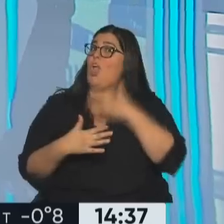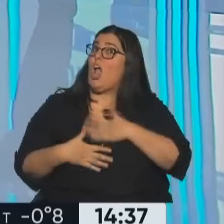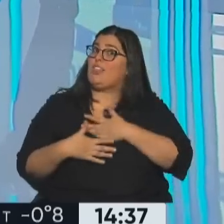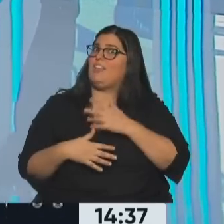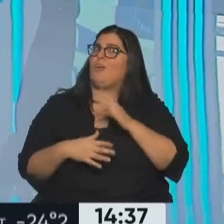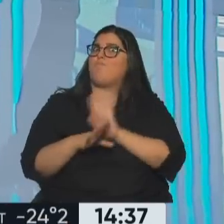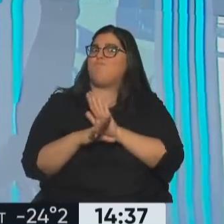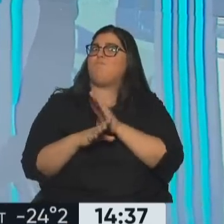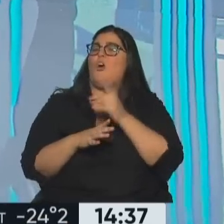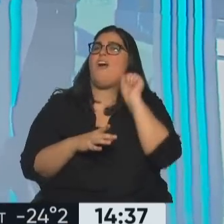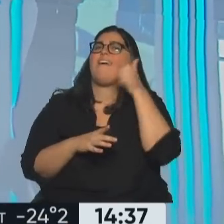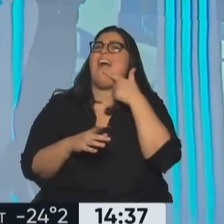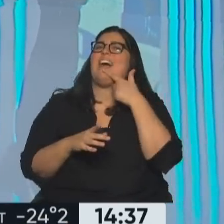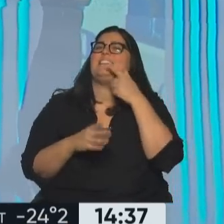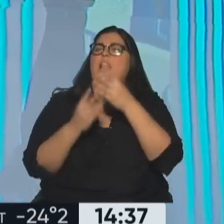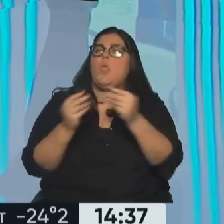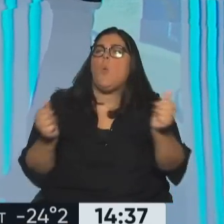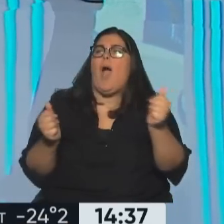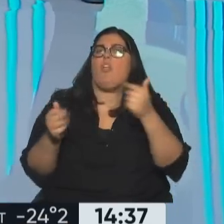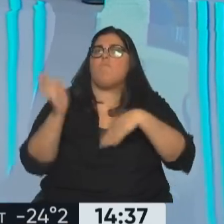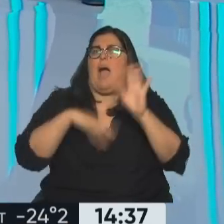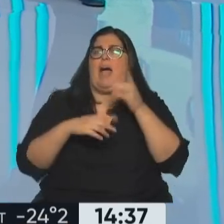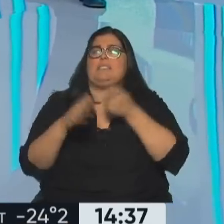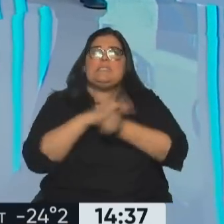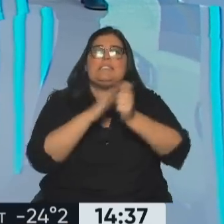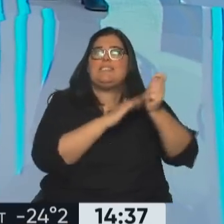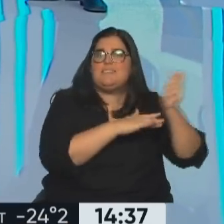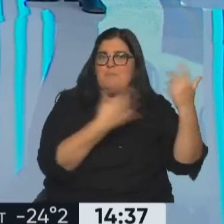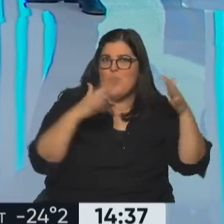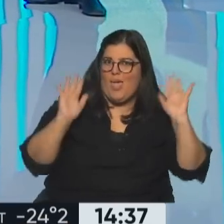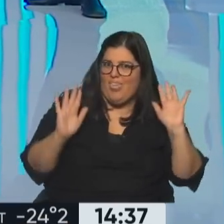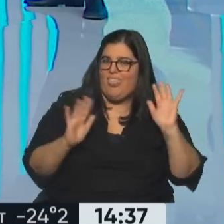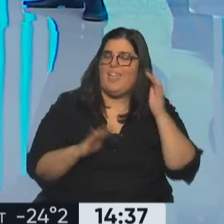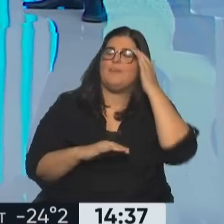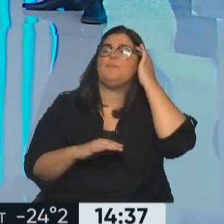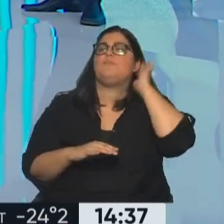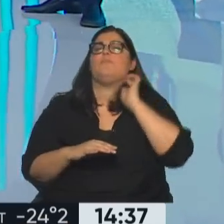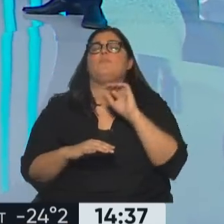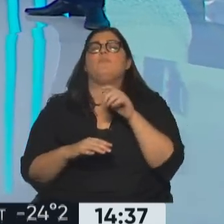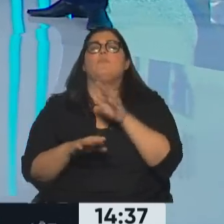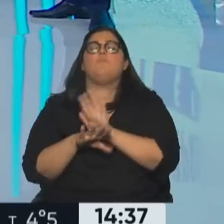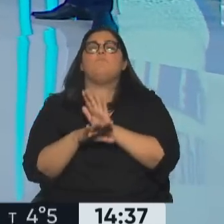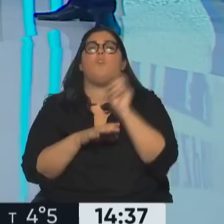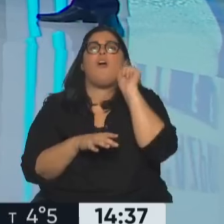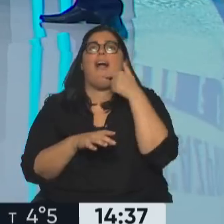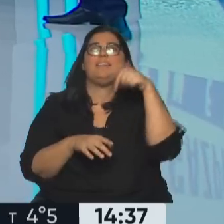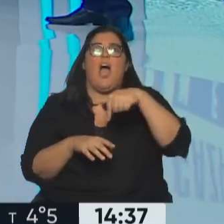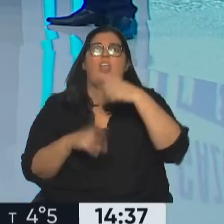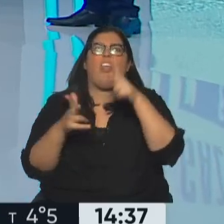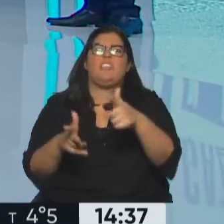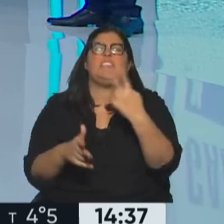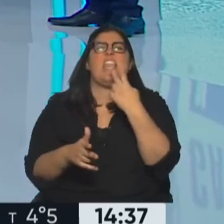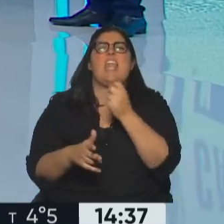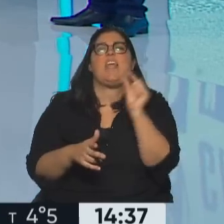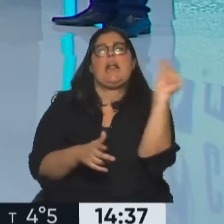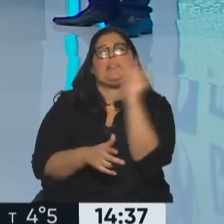más gas licuado a partir de esta apertura también legal a la llegada de gas como una energía catalogada ahora como temporariamente